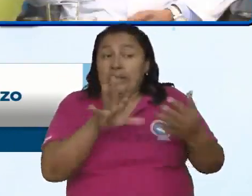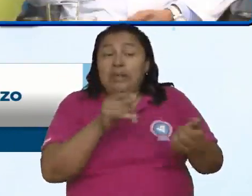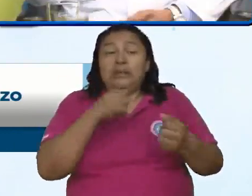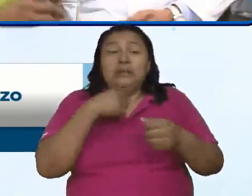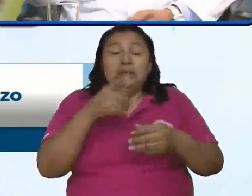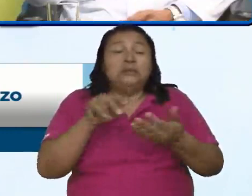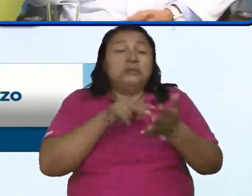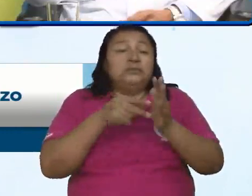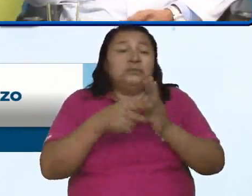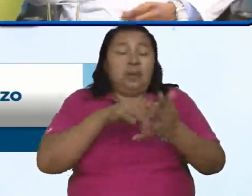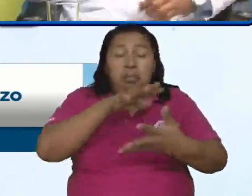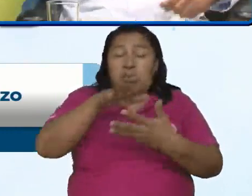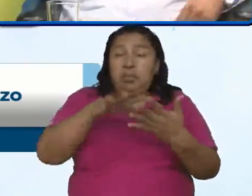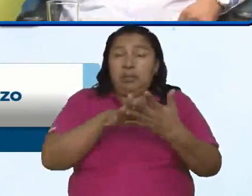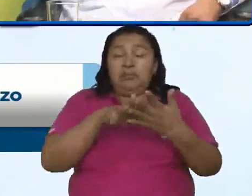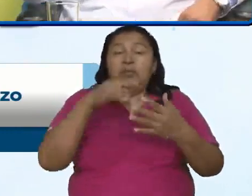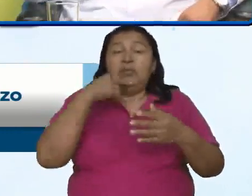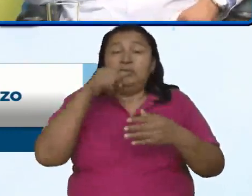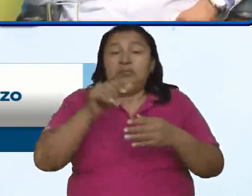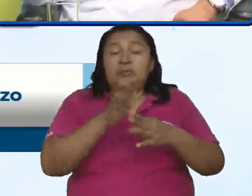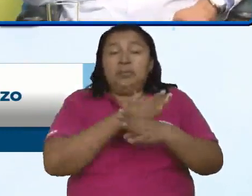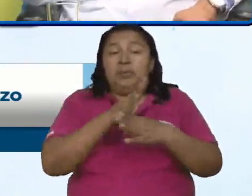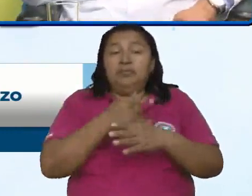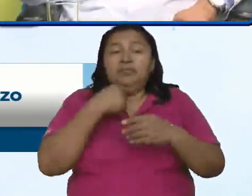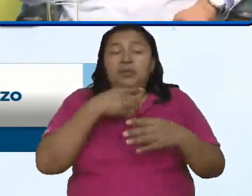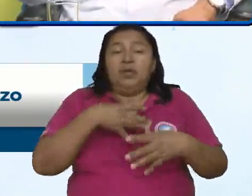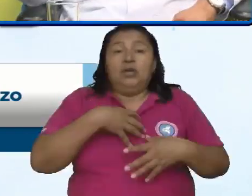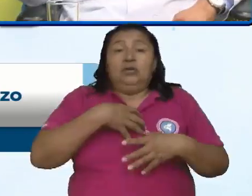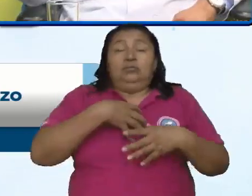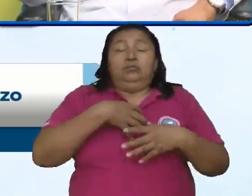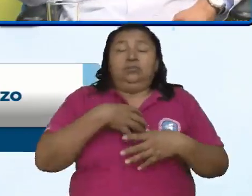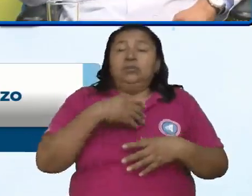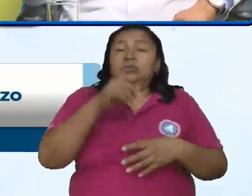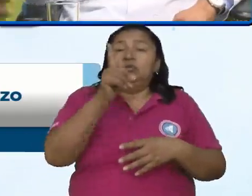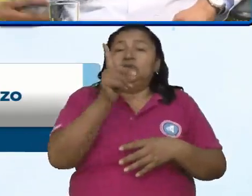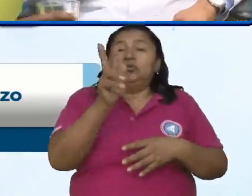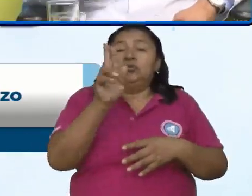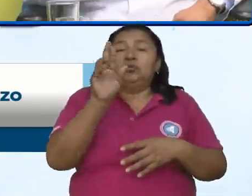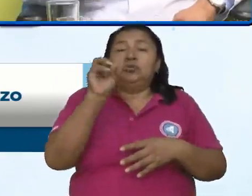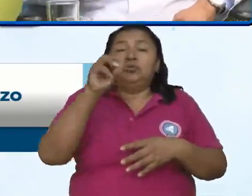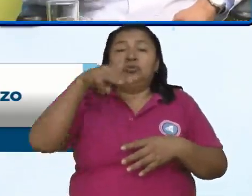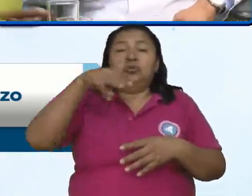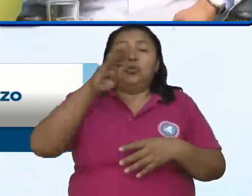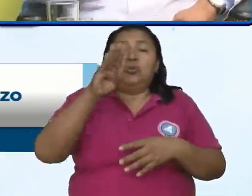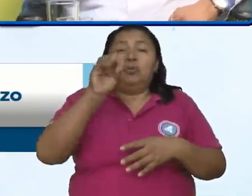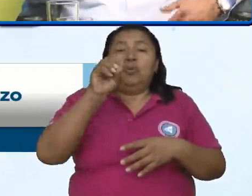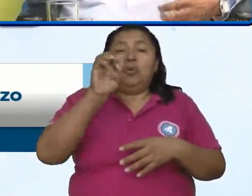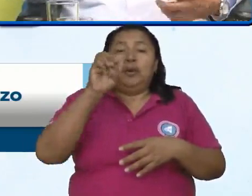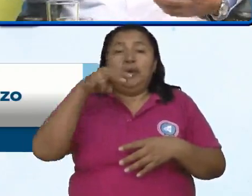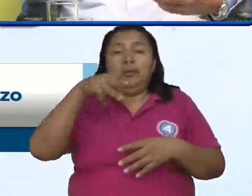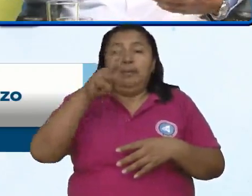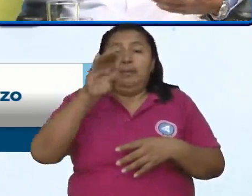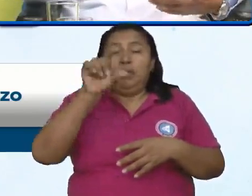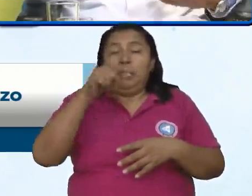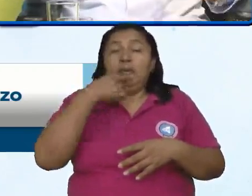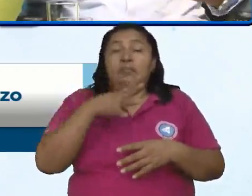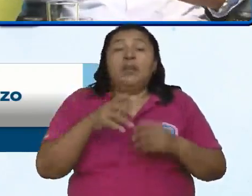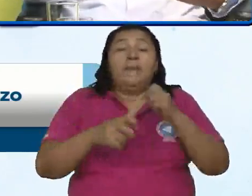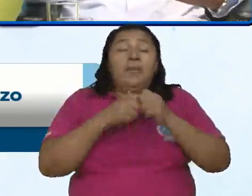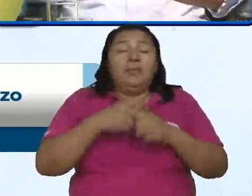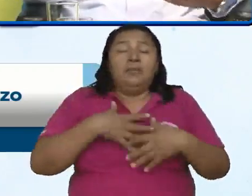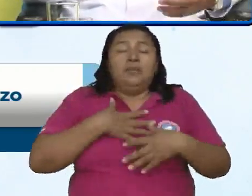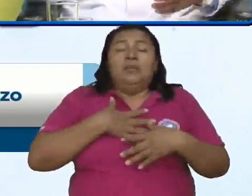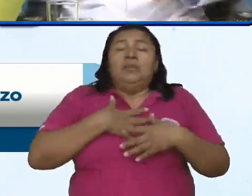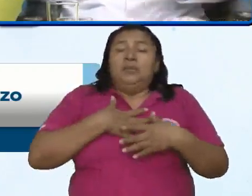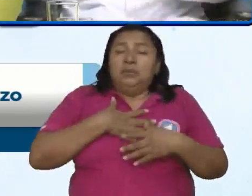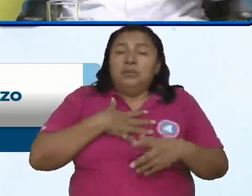estamos enredados, porque se nos está presentando la tromboembolia pulmonar. Ese dolor pleurítico, ese problema para dificultad para